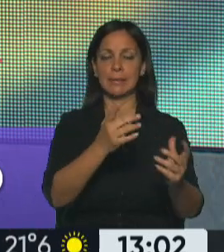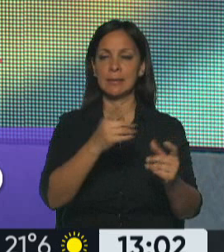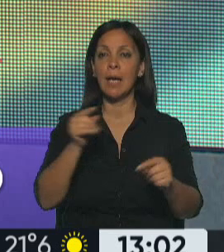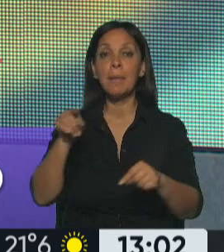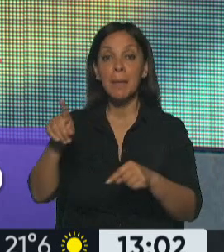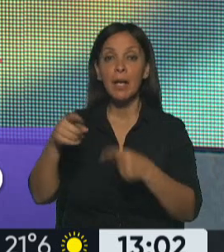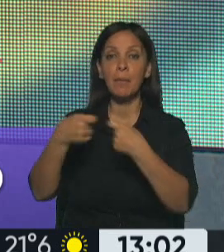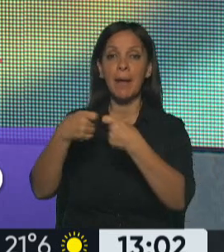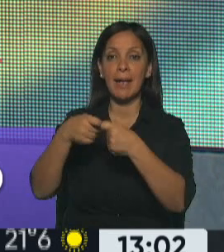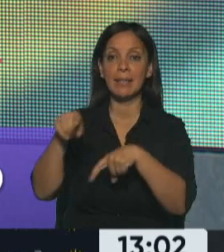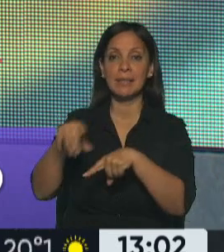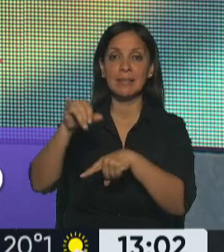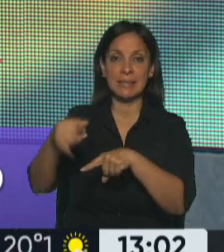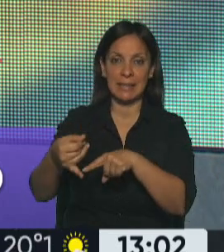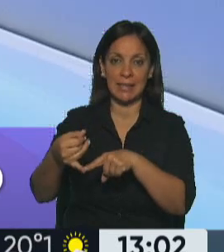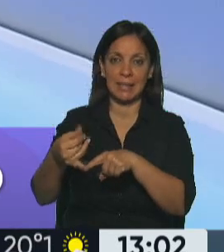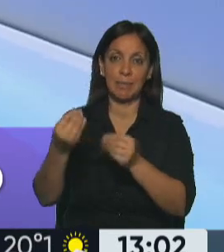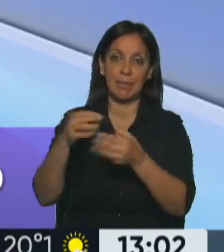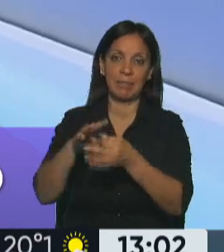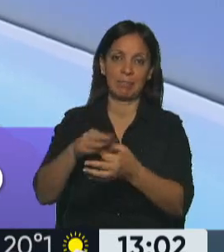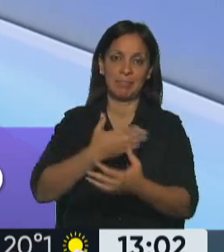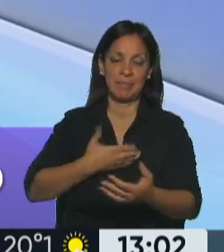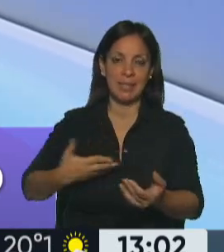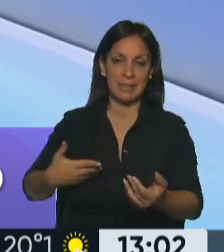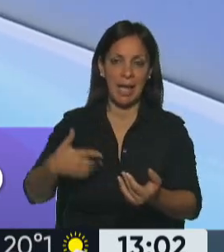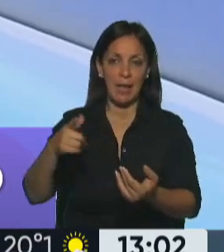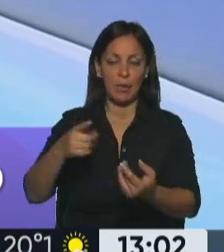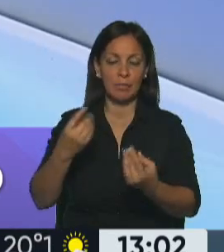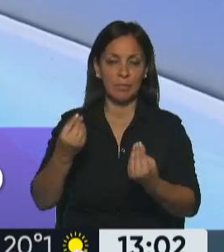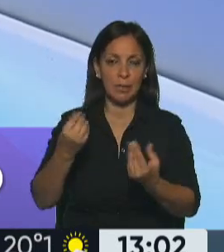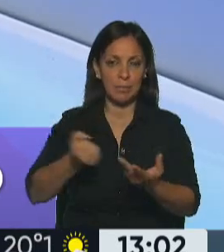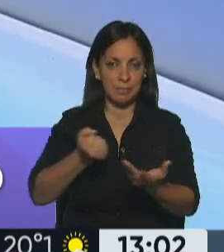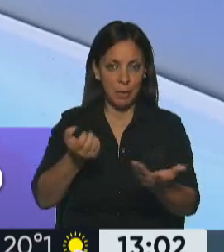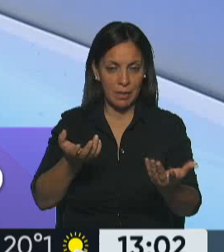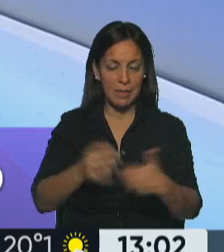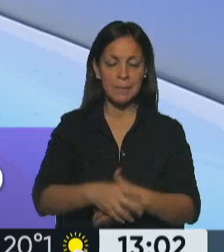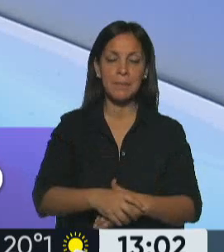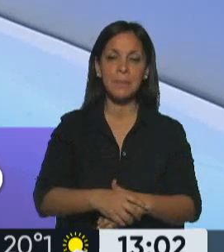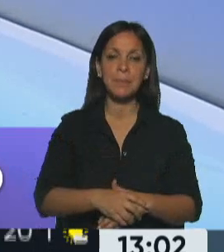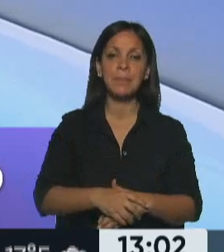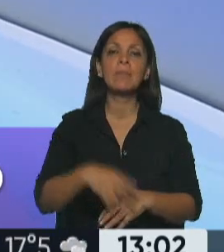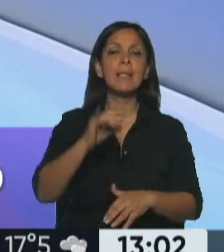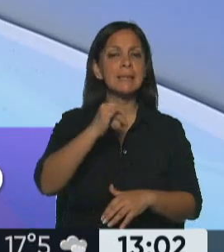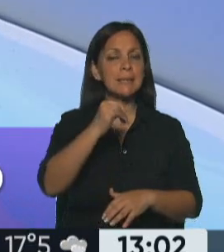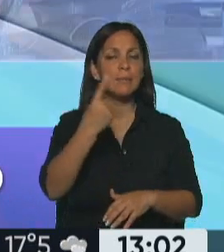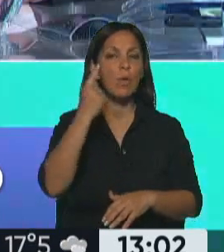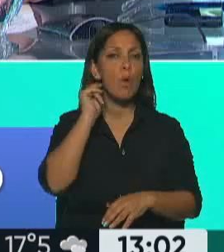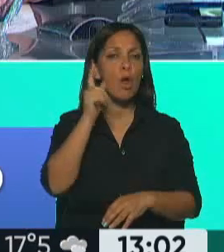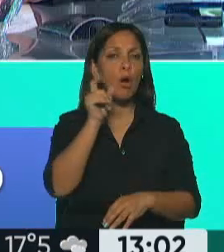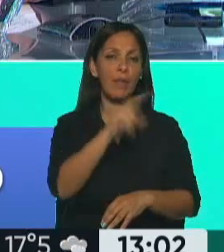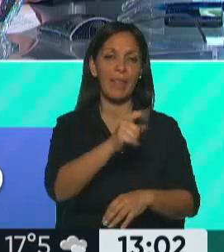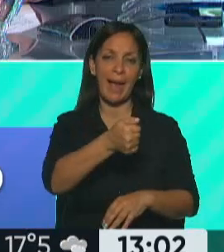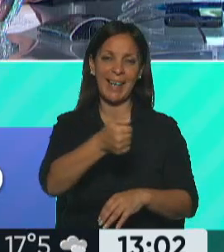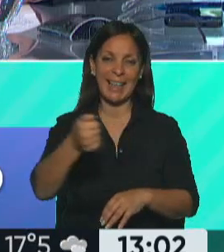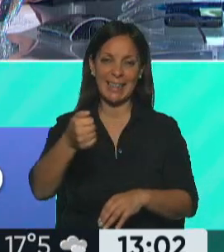forma parte de esa otra función que tiene ha sido uno de los logros importantes de aerolíneas En ese sentido fue que fue ampliando ese esa capacidad